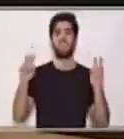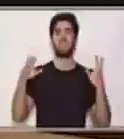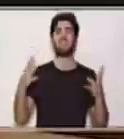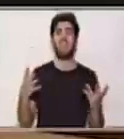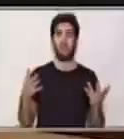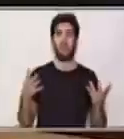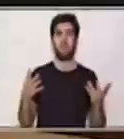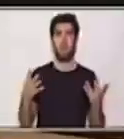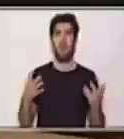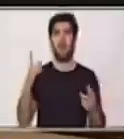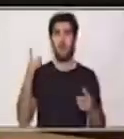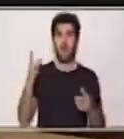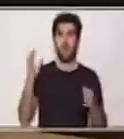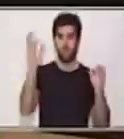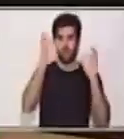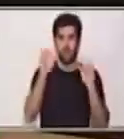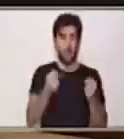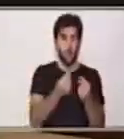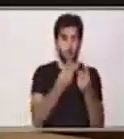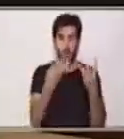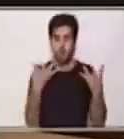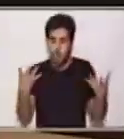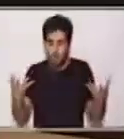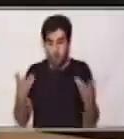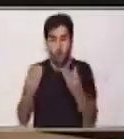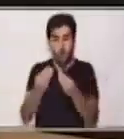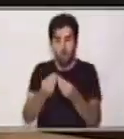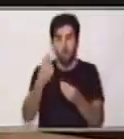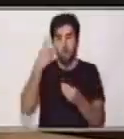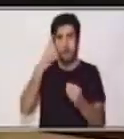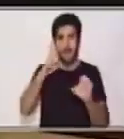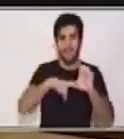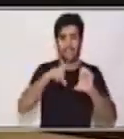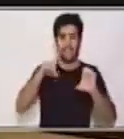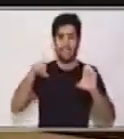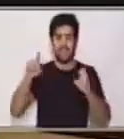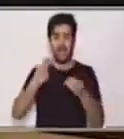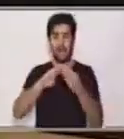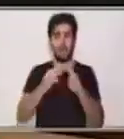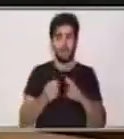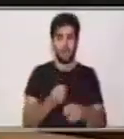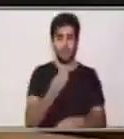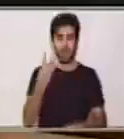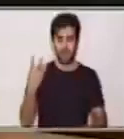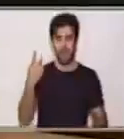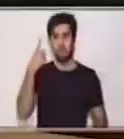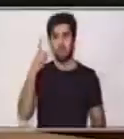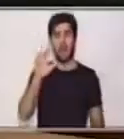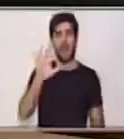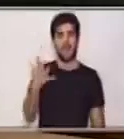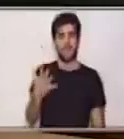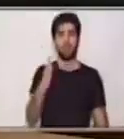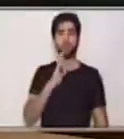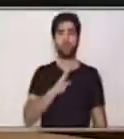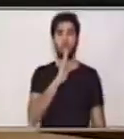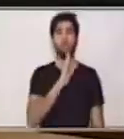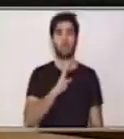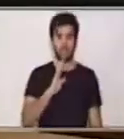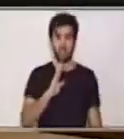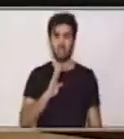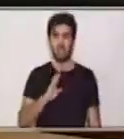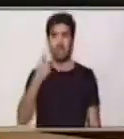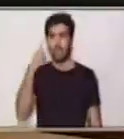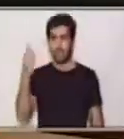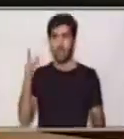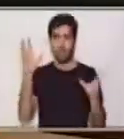central para datos agrupados del área de matemática del grado de quinto bachillerato. Si en casa de alguna persona